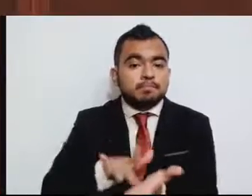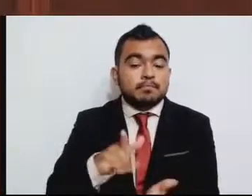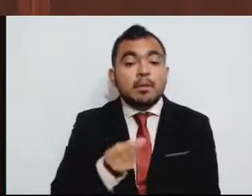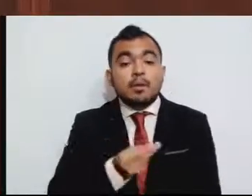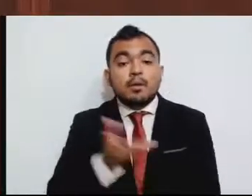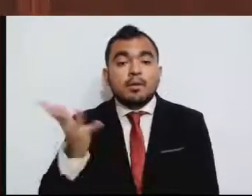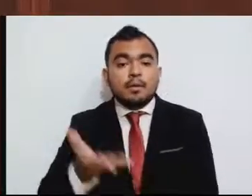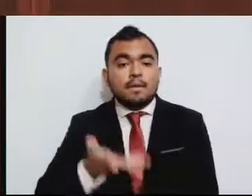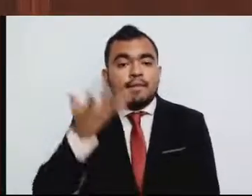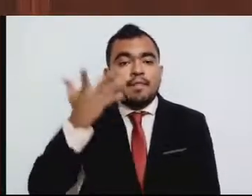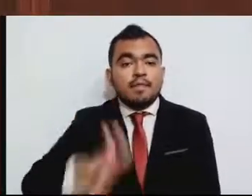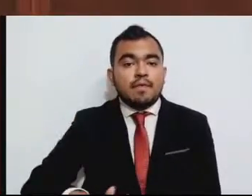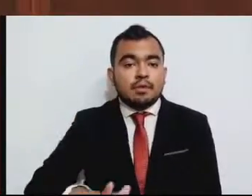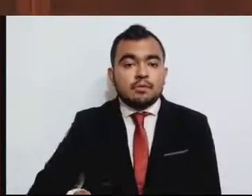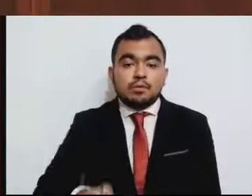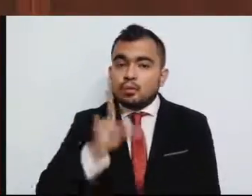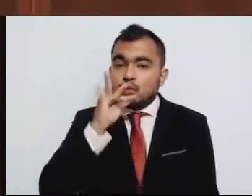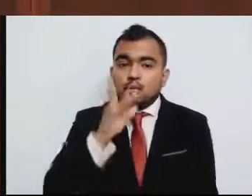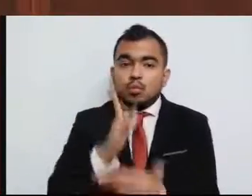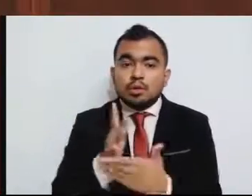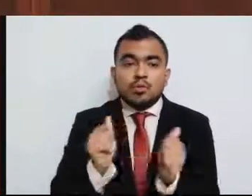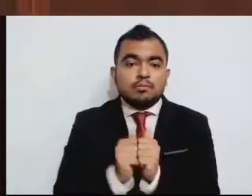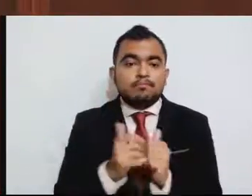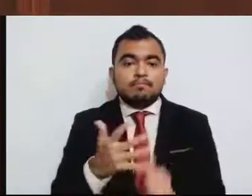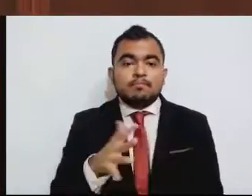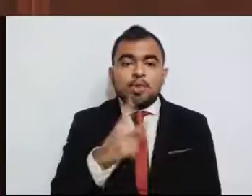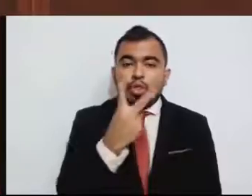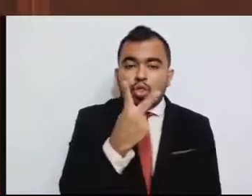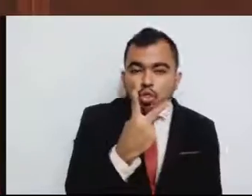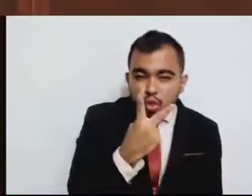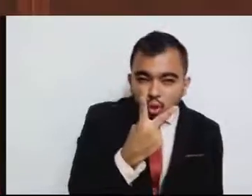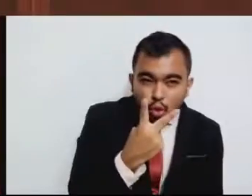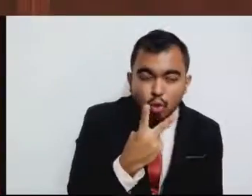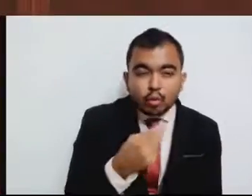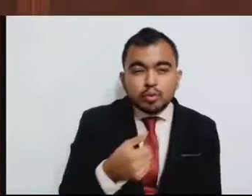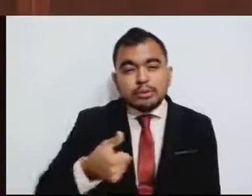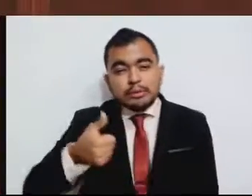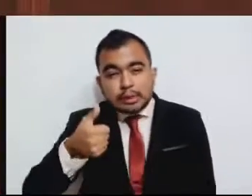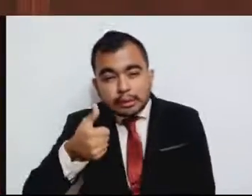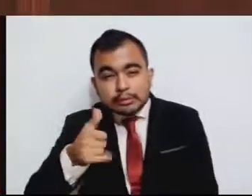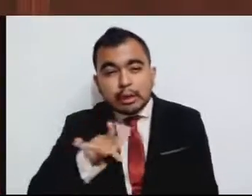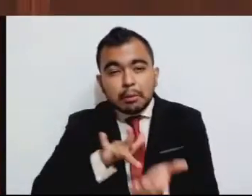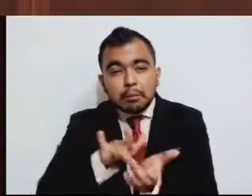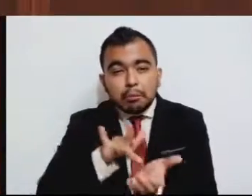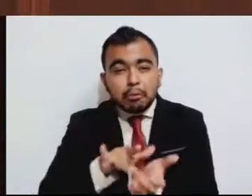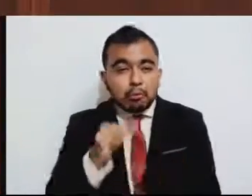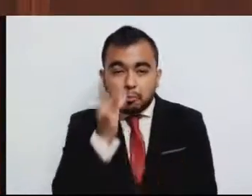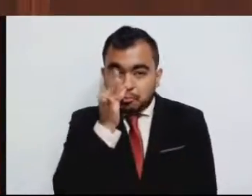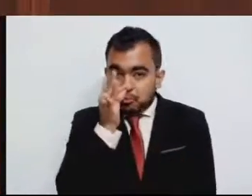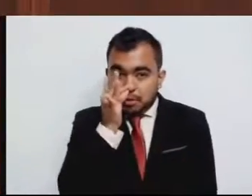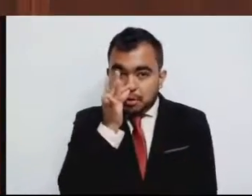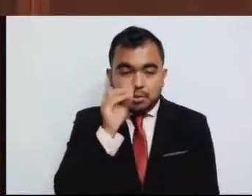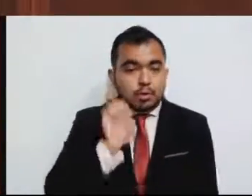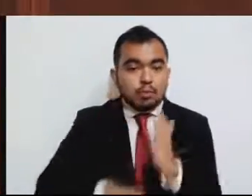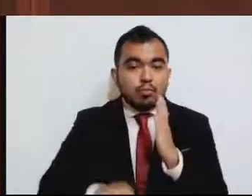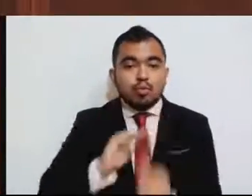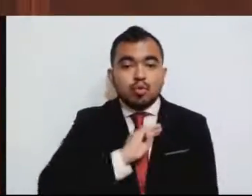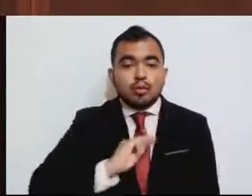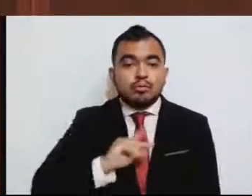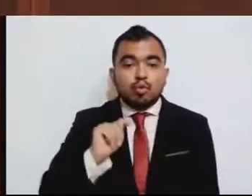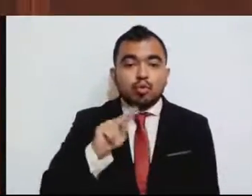aproximadamente están solo entre 26 y equis apoyos muy pequeños como son municipios de tultitlán